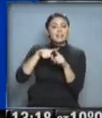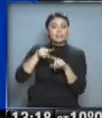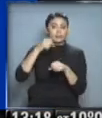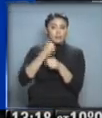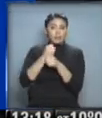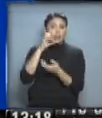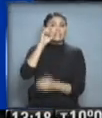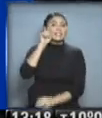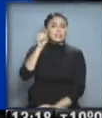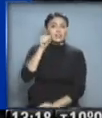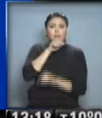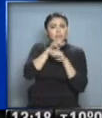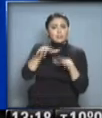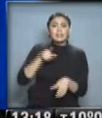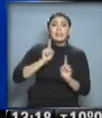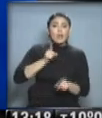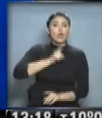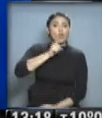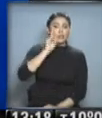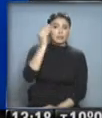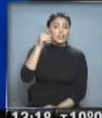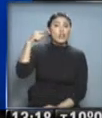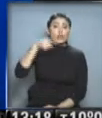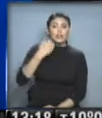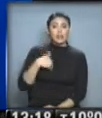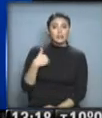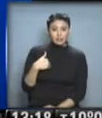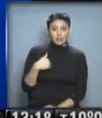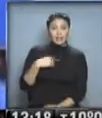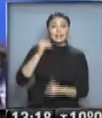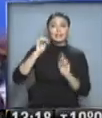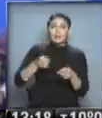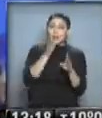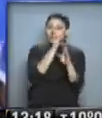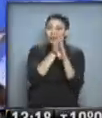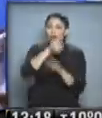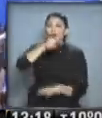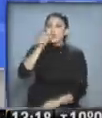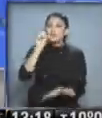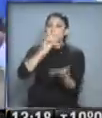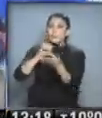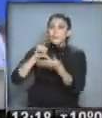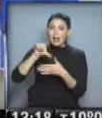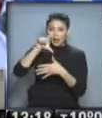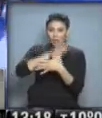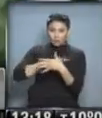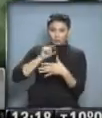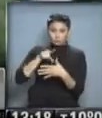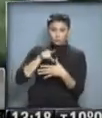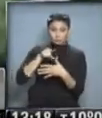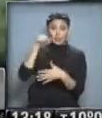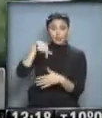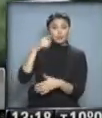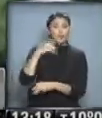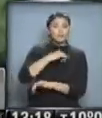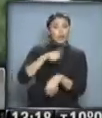Snowden, lo hacía contra Brasil y también contra la Argentina, además de espiar a otros países de Latinoamérica. Esto se